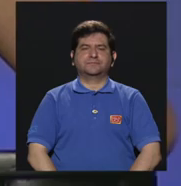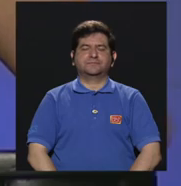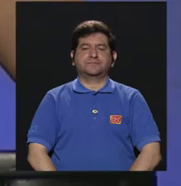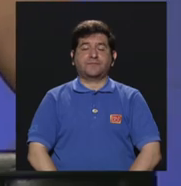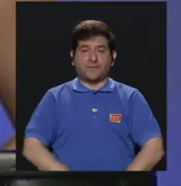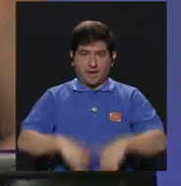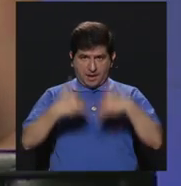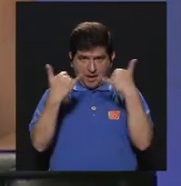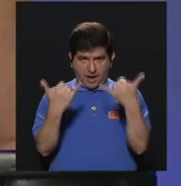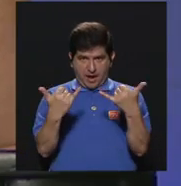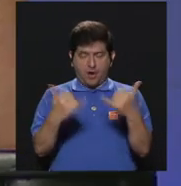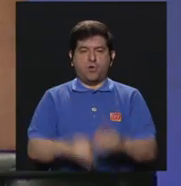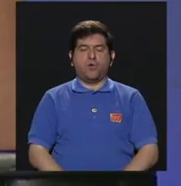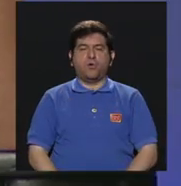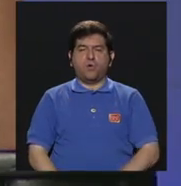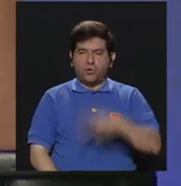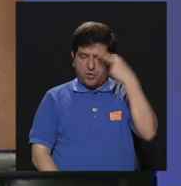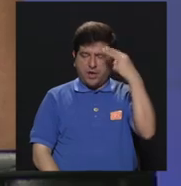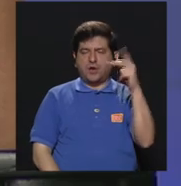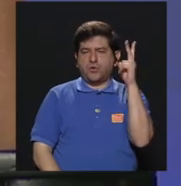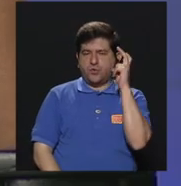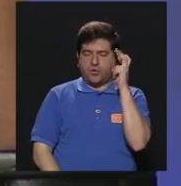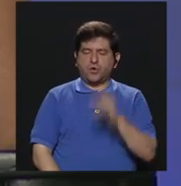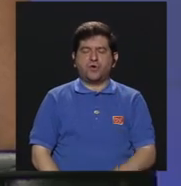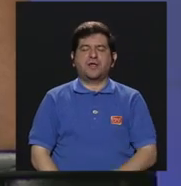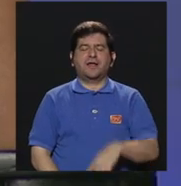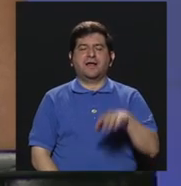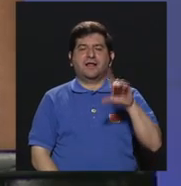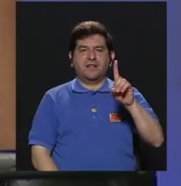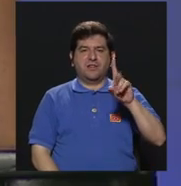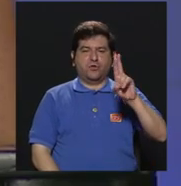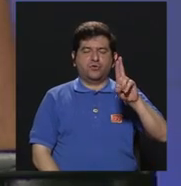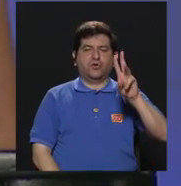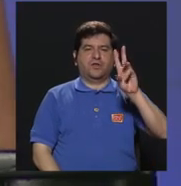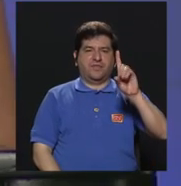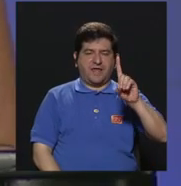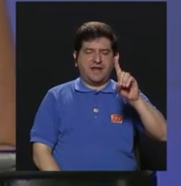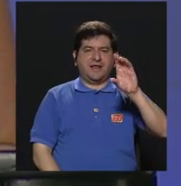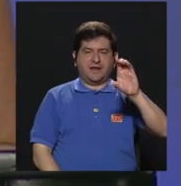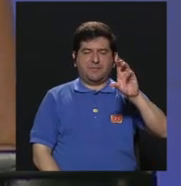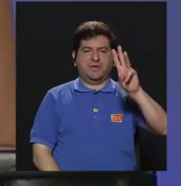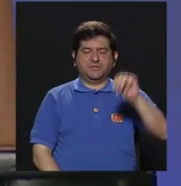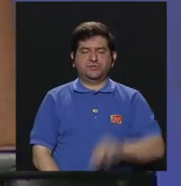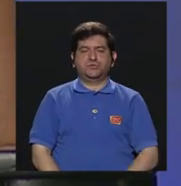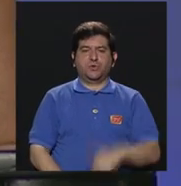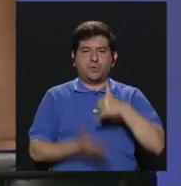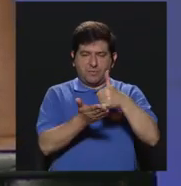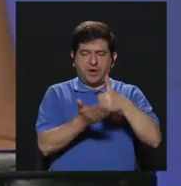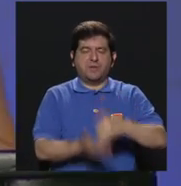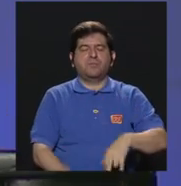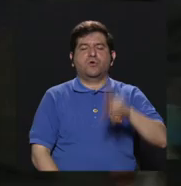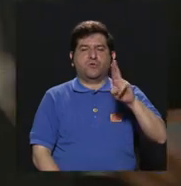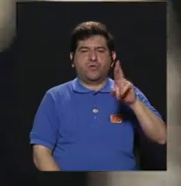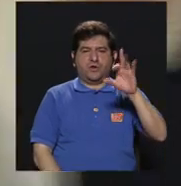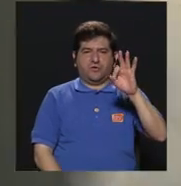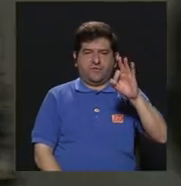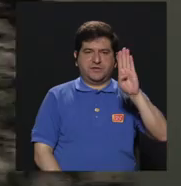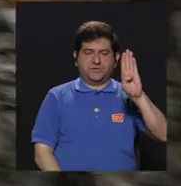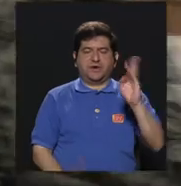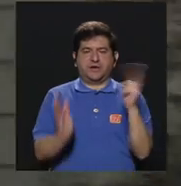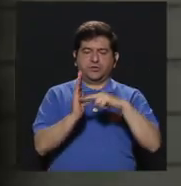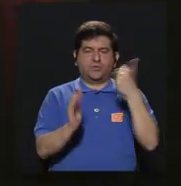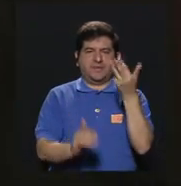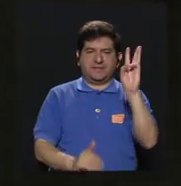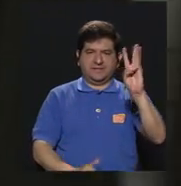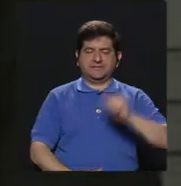A continuación, tendremos el honor de escuchar al doctor Daniel Camacho Monge, Premio Rodrigo Facio Brenes 2016.